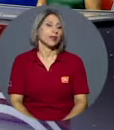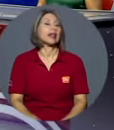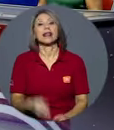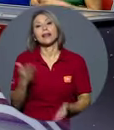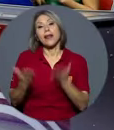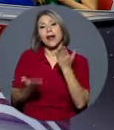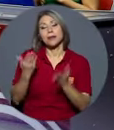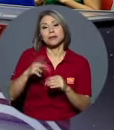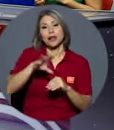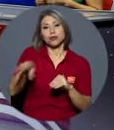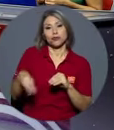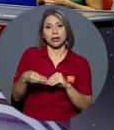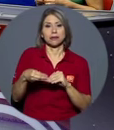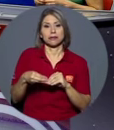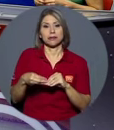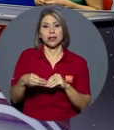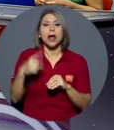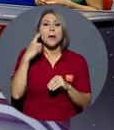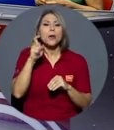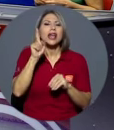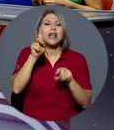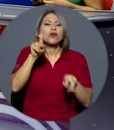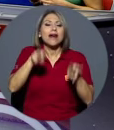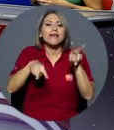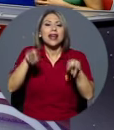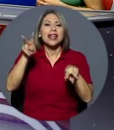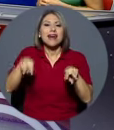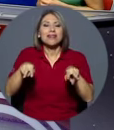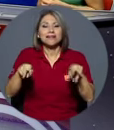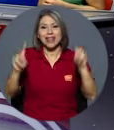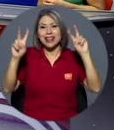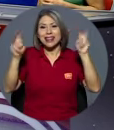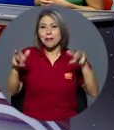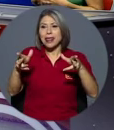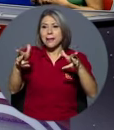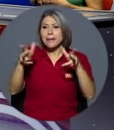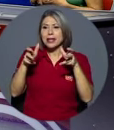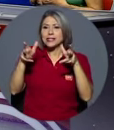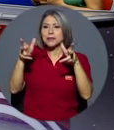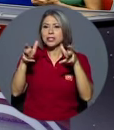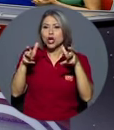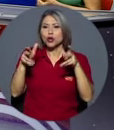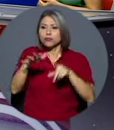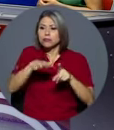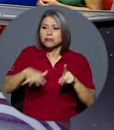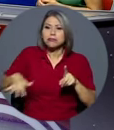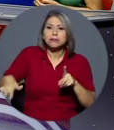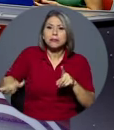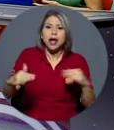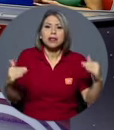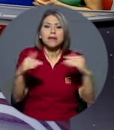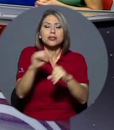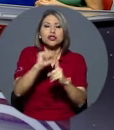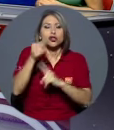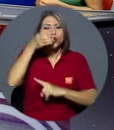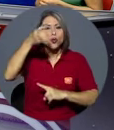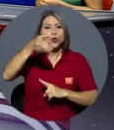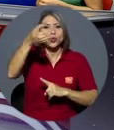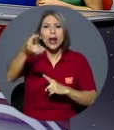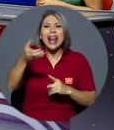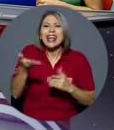Sí, tal vez para sumar, porque hay una variable que es el tema de la percepción, ¿verdad? O sea, cómo la percepción sociocultural ante la